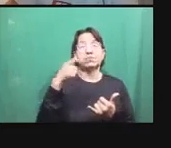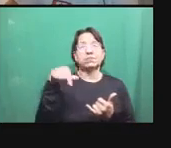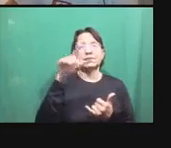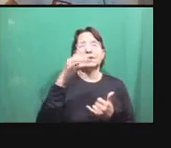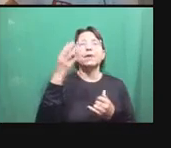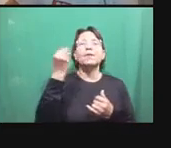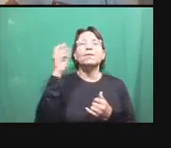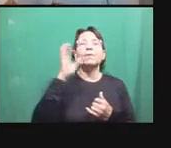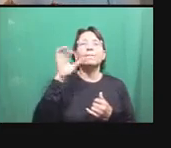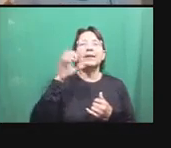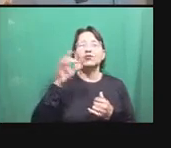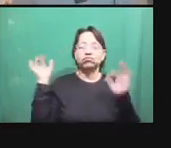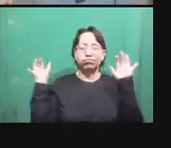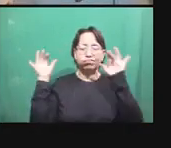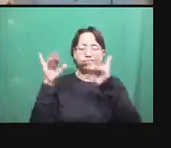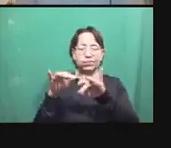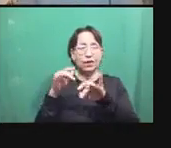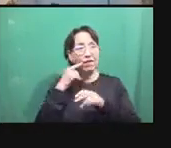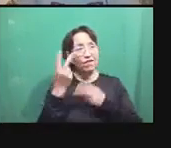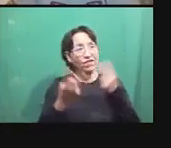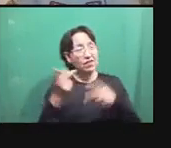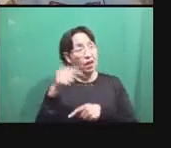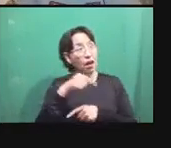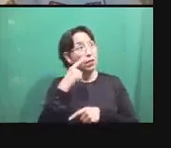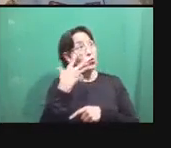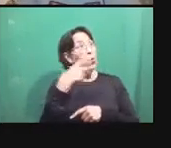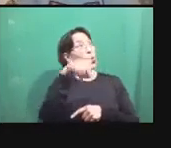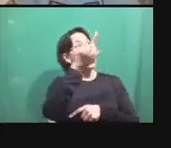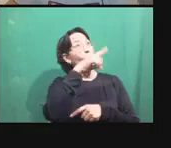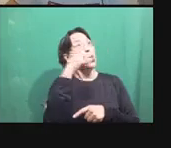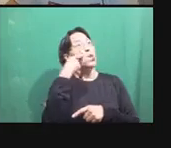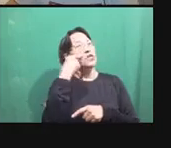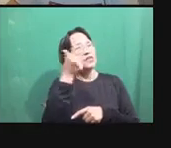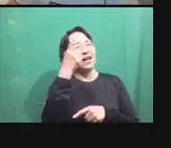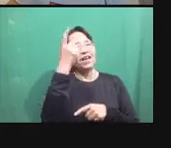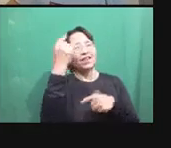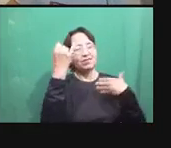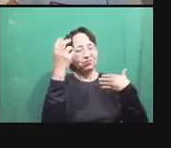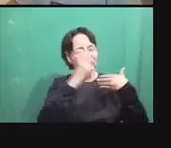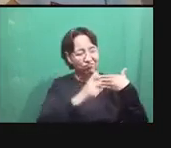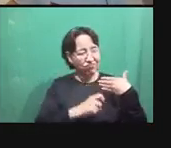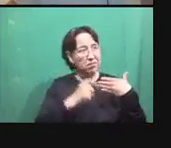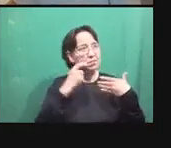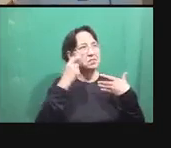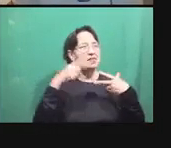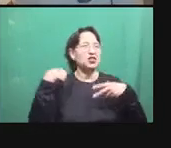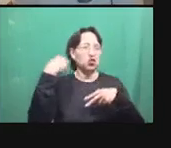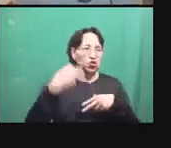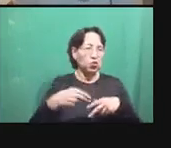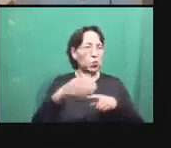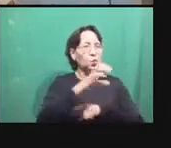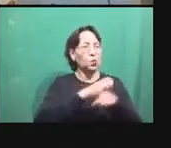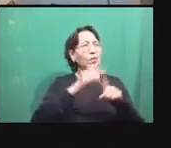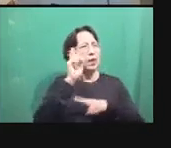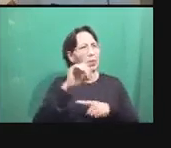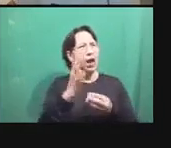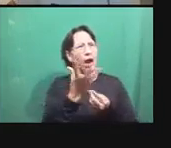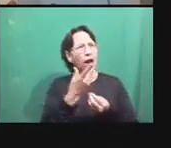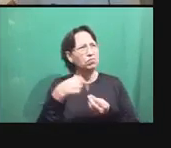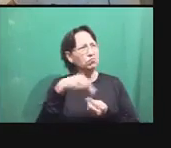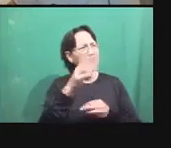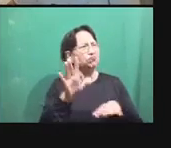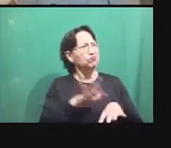viajeros. Los visitantes acuden a la ciudad no solo por su historia y cultura, sino también por su vibrante escena artística, impulsando